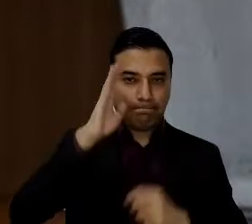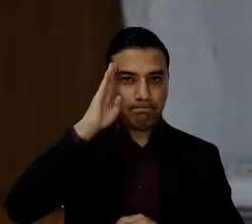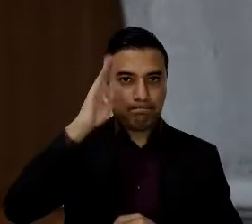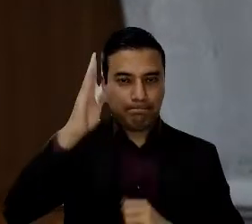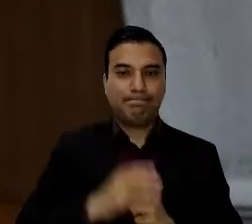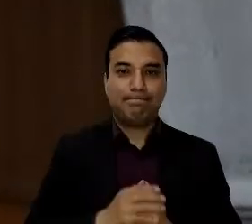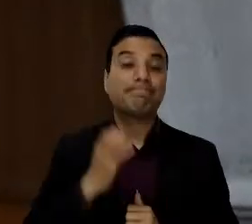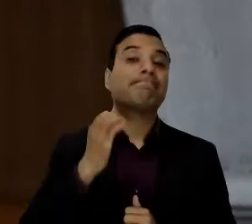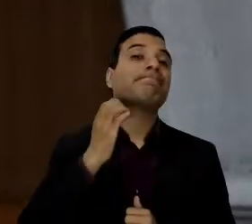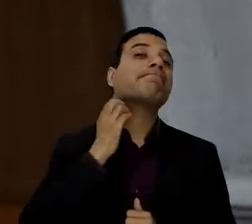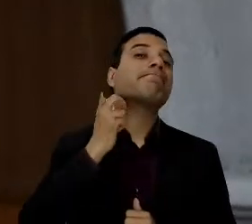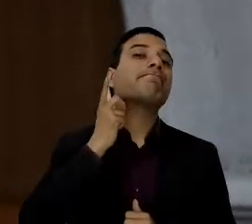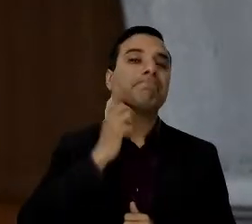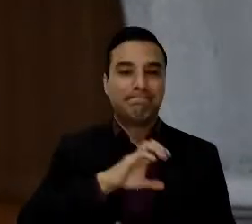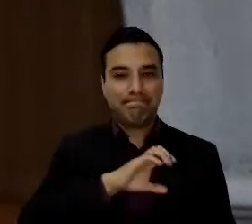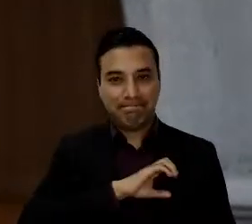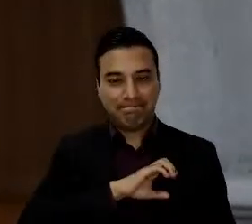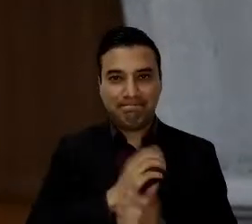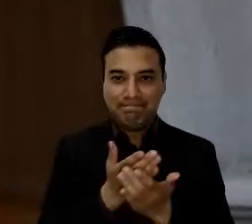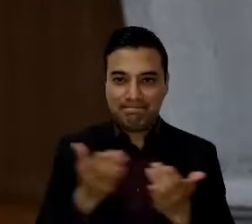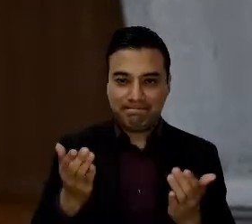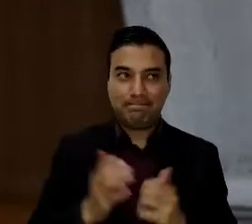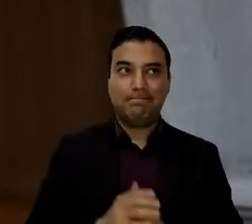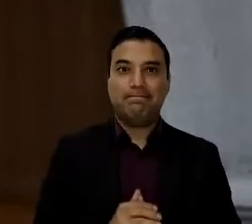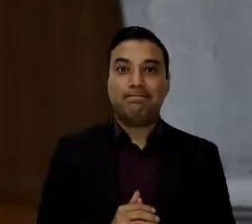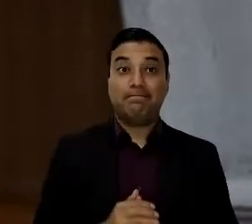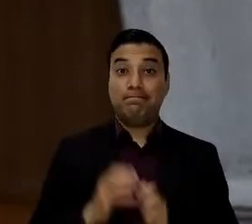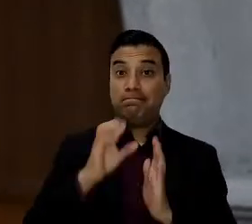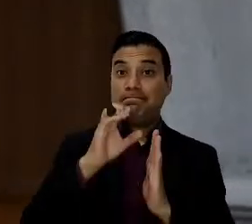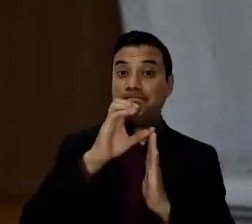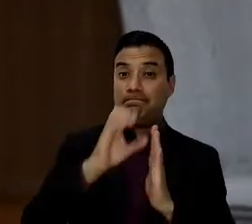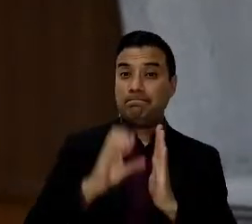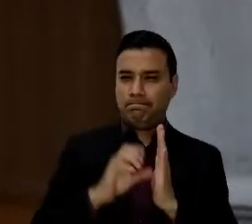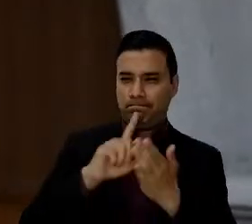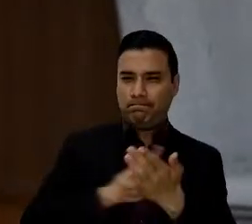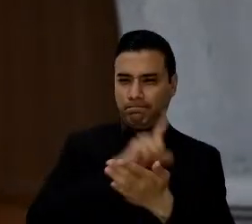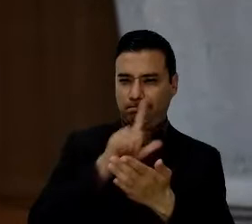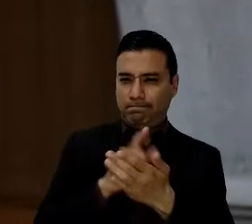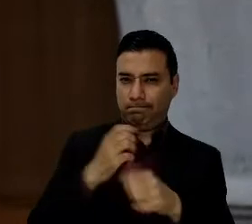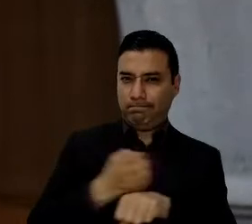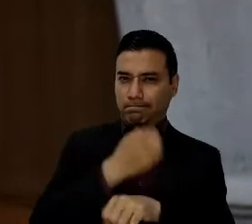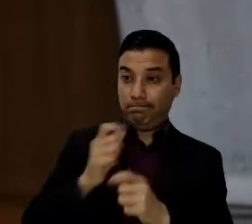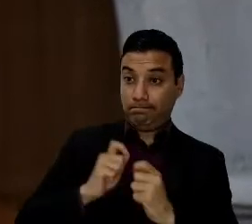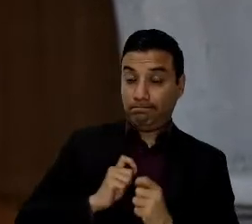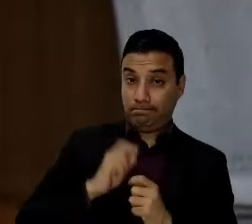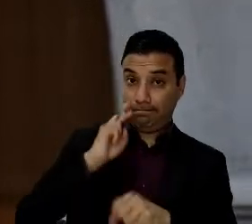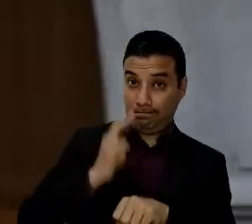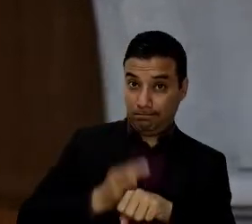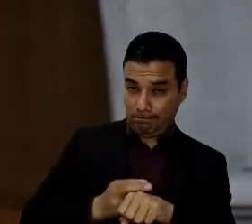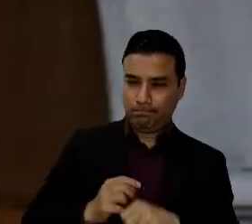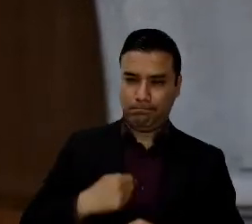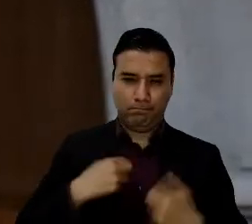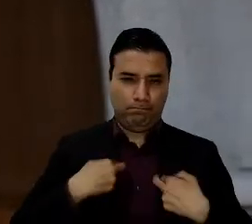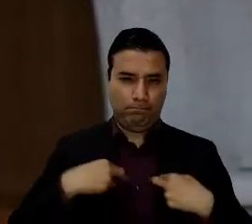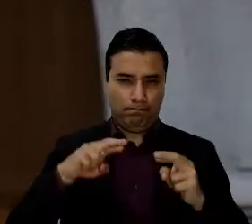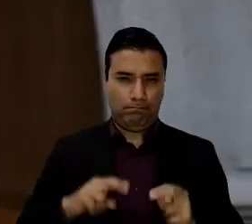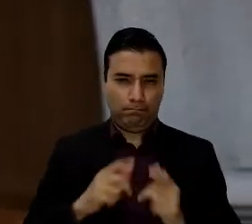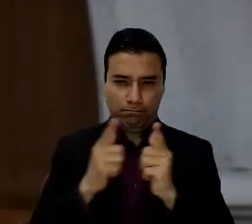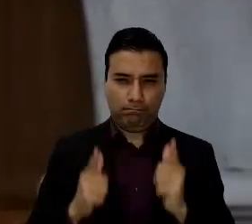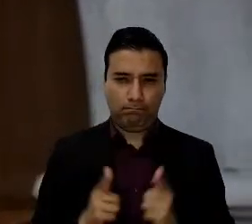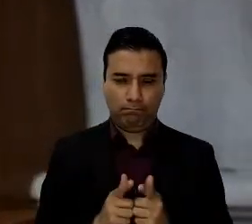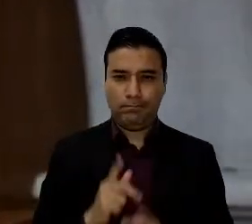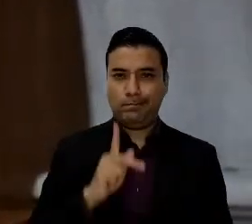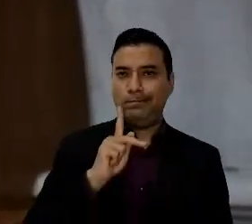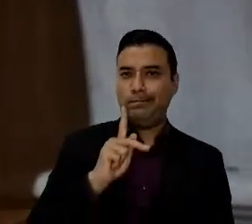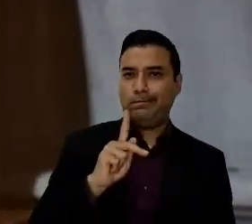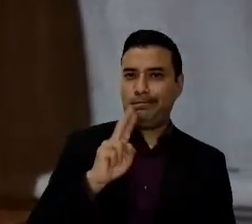Honorable Asamblea, en ejercicio de las facultades que la Constitución y las leyes del Estado me confieren, en nombre del Grupo Parlamentario del